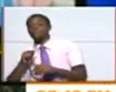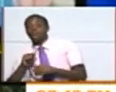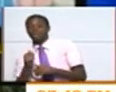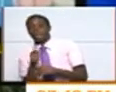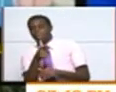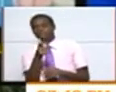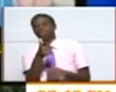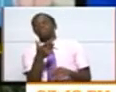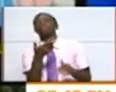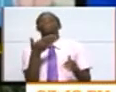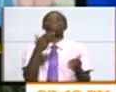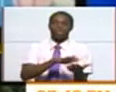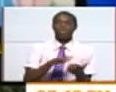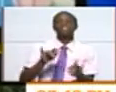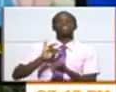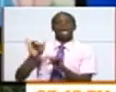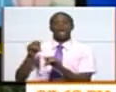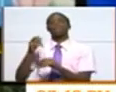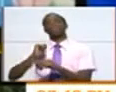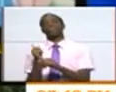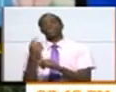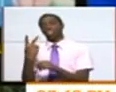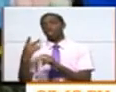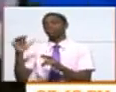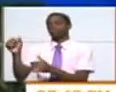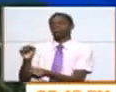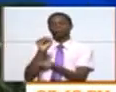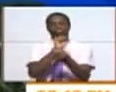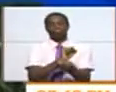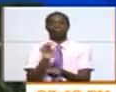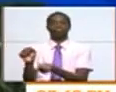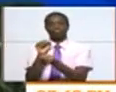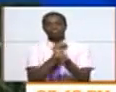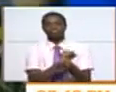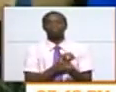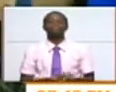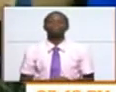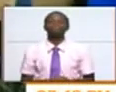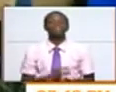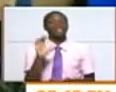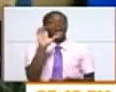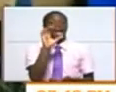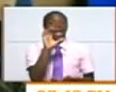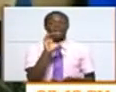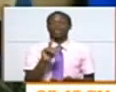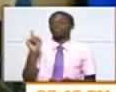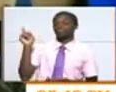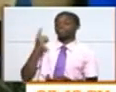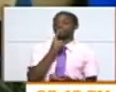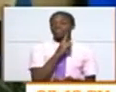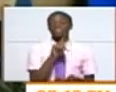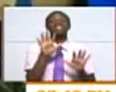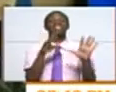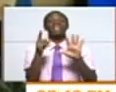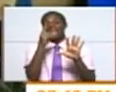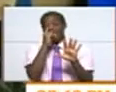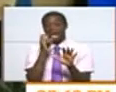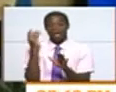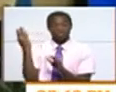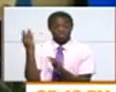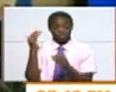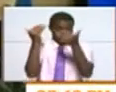Dos funcionarios están detenidos por este hecho. En Caracas, Carlos José Moreno, de 17 años de